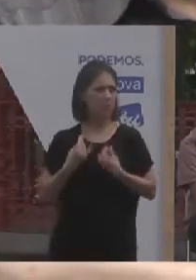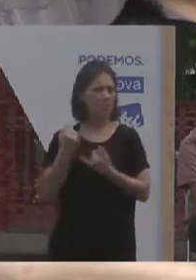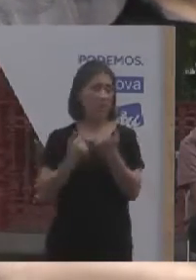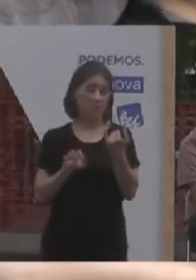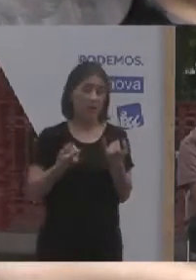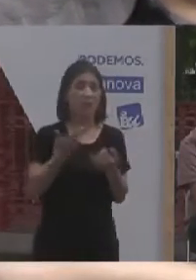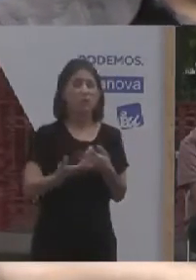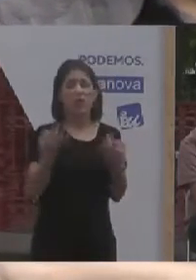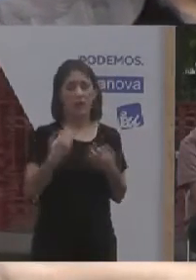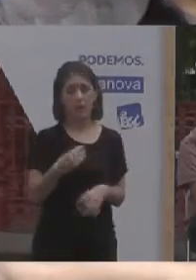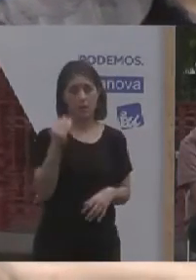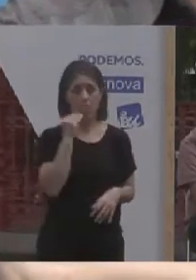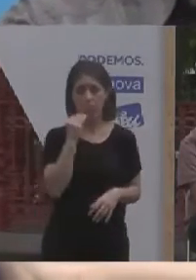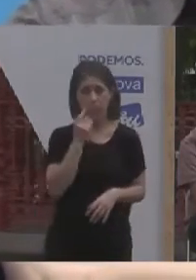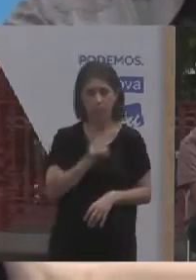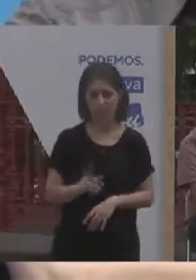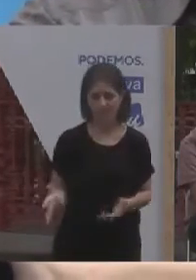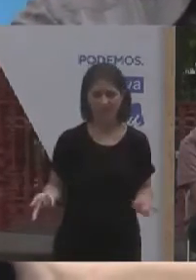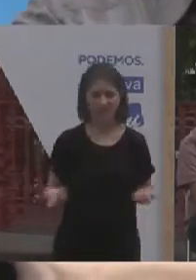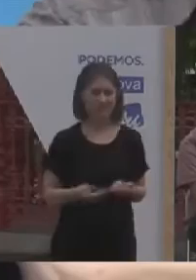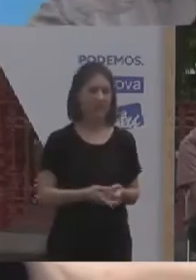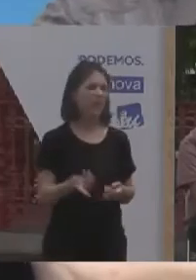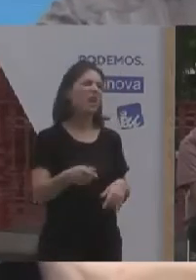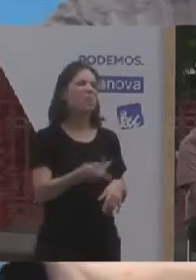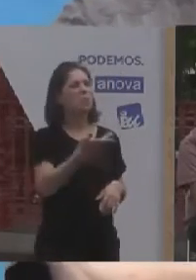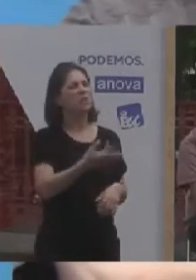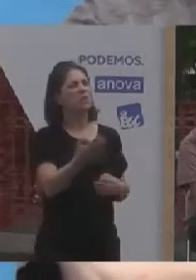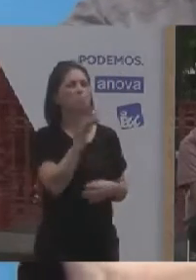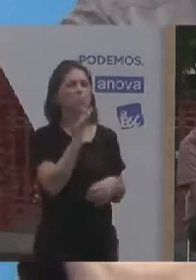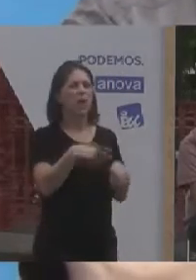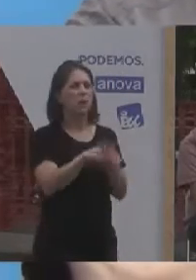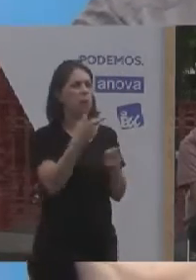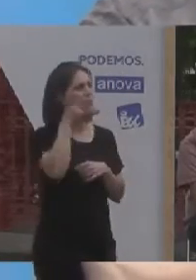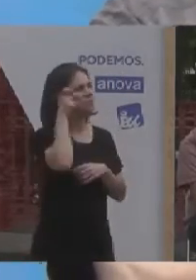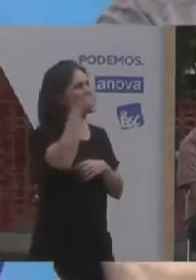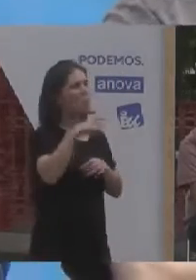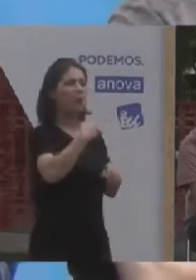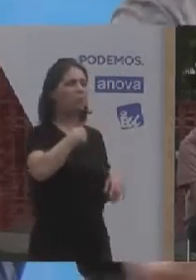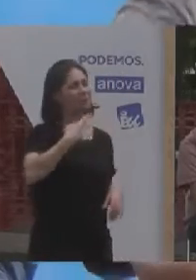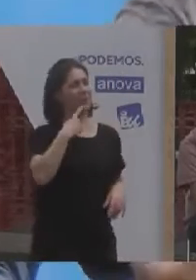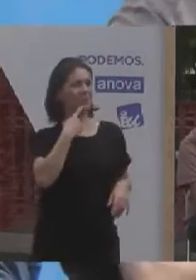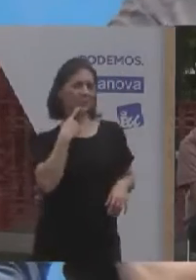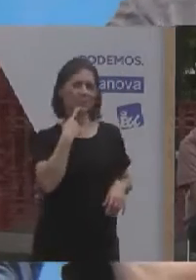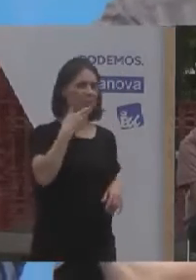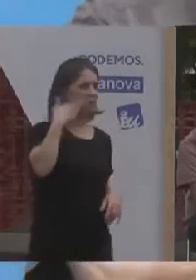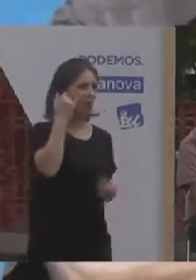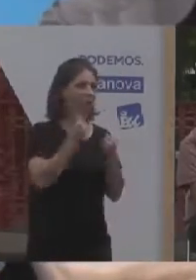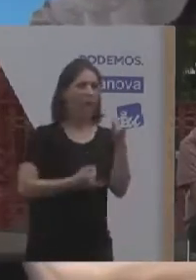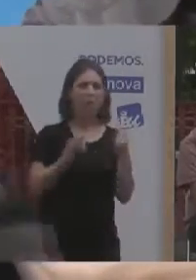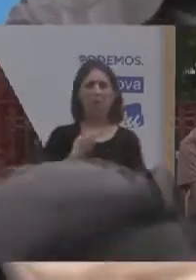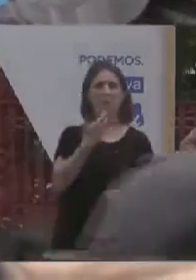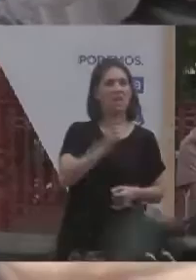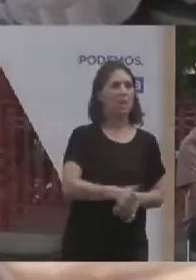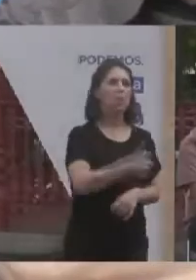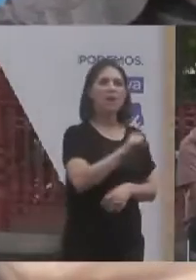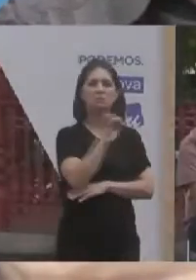ser parvo, non? E o importante non é presumir de ser do rural, facer un concurso de ruralidade nin